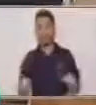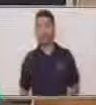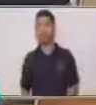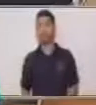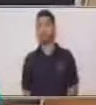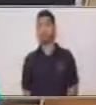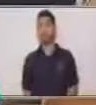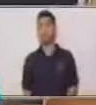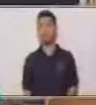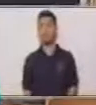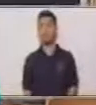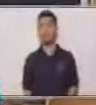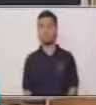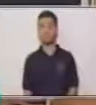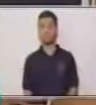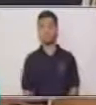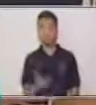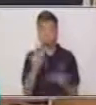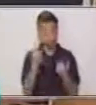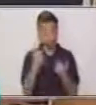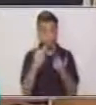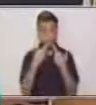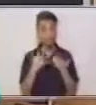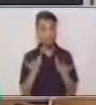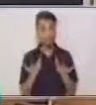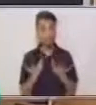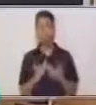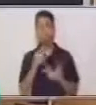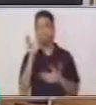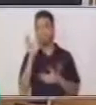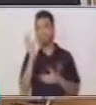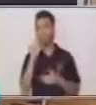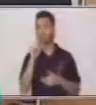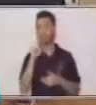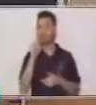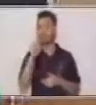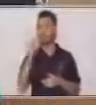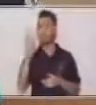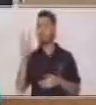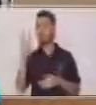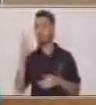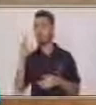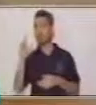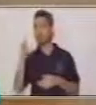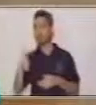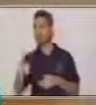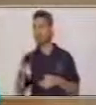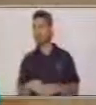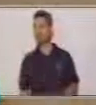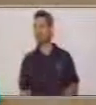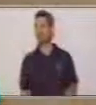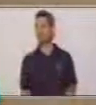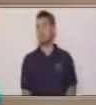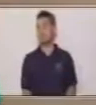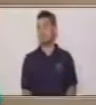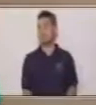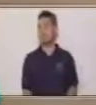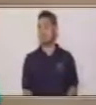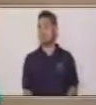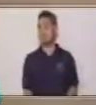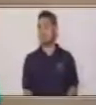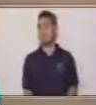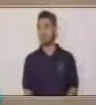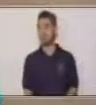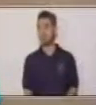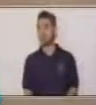Muy bien, tú sí estás poniendo mucha atención a la clase de hoy. Exactamente, medía 24 centímetros.